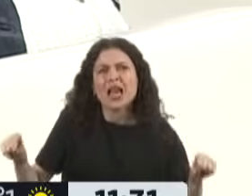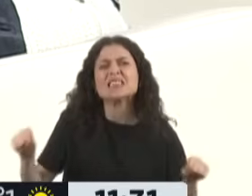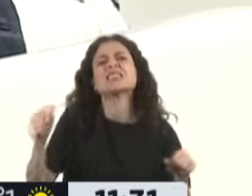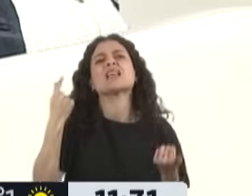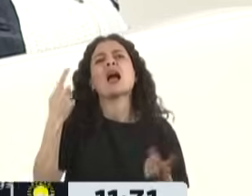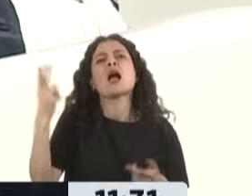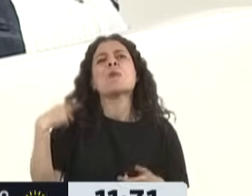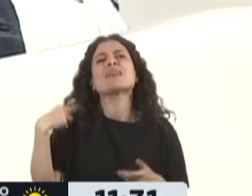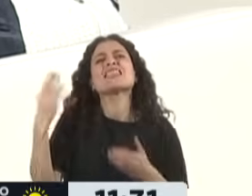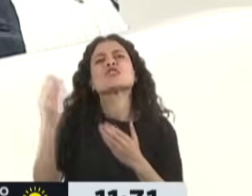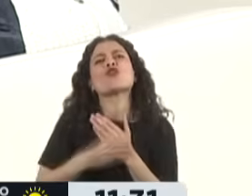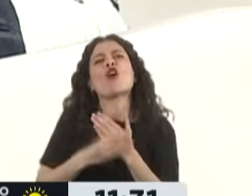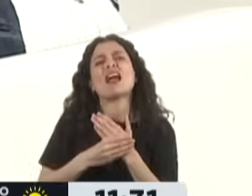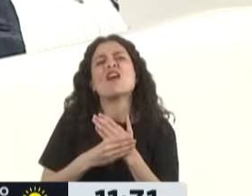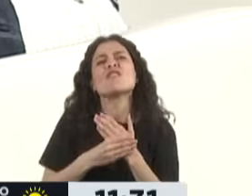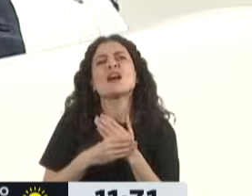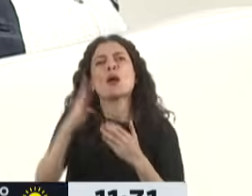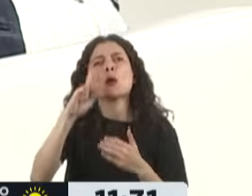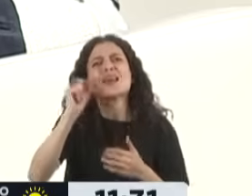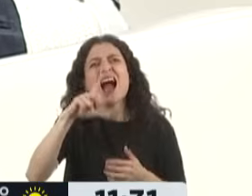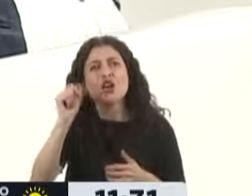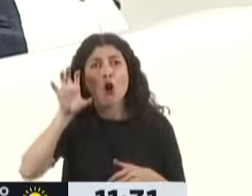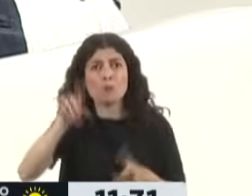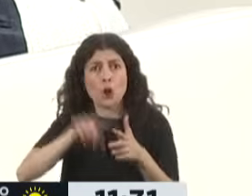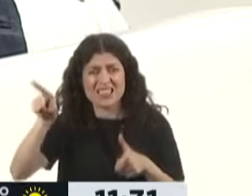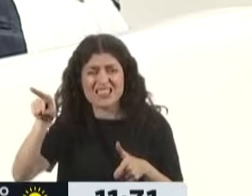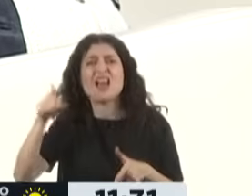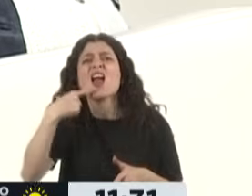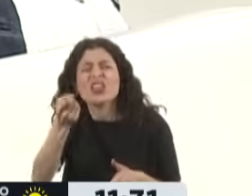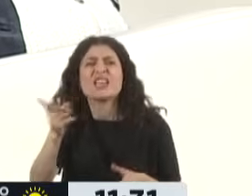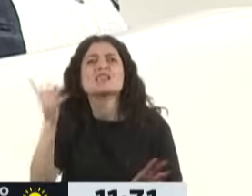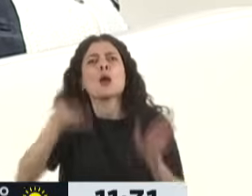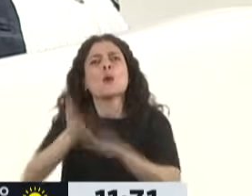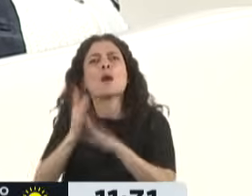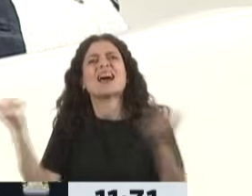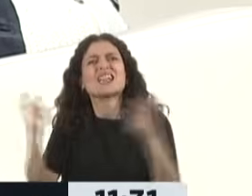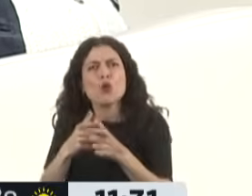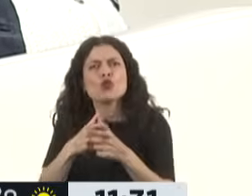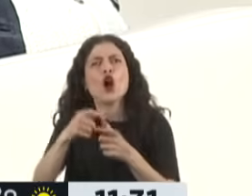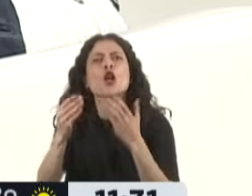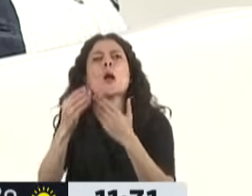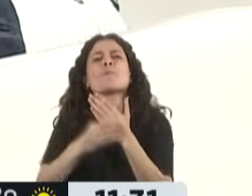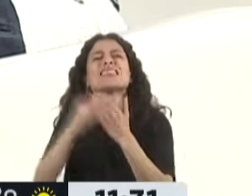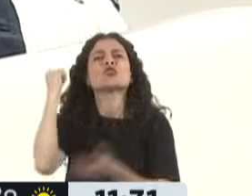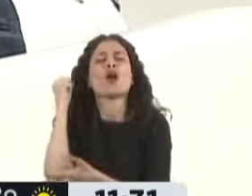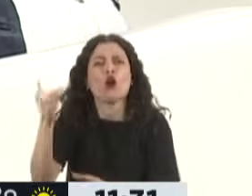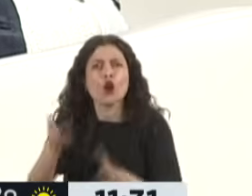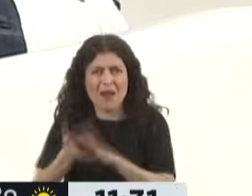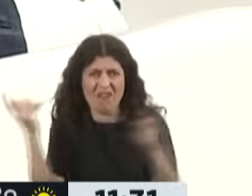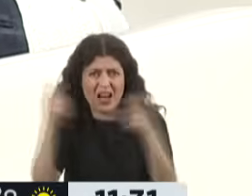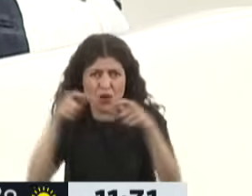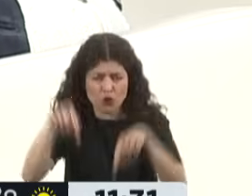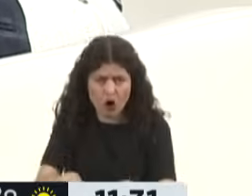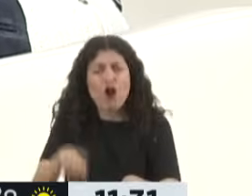jefe de gabinete de la provincia de Buenos Aires, Carlos Bianco, que dijo que se va a reunir con Luis Caputo, el ministro de Economía,